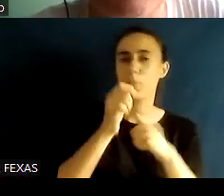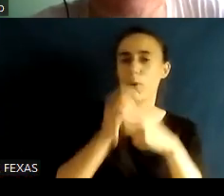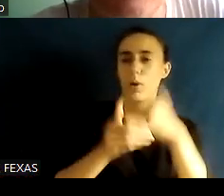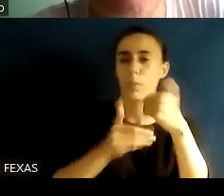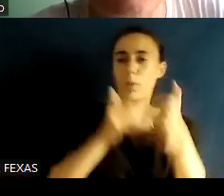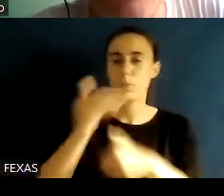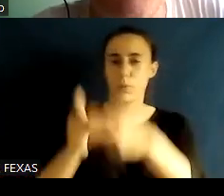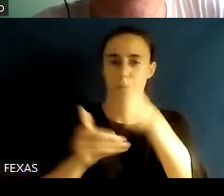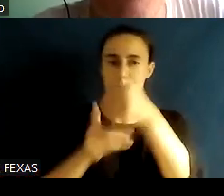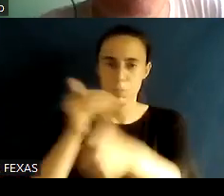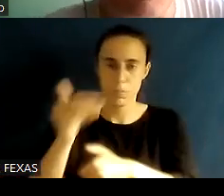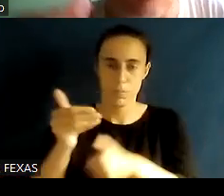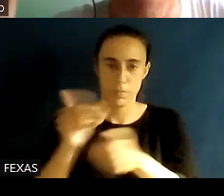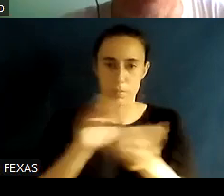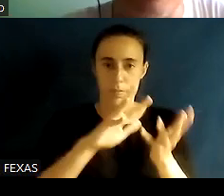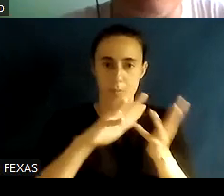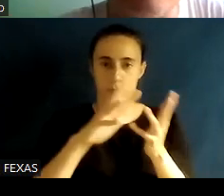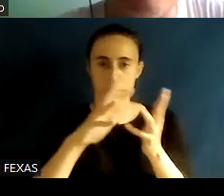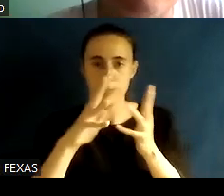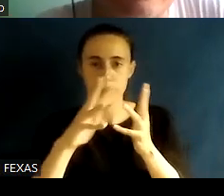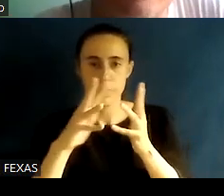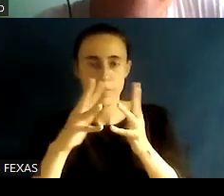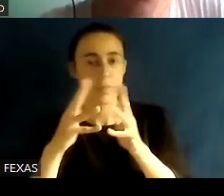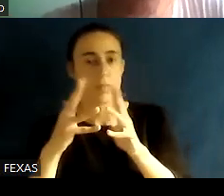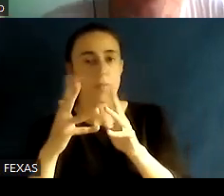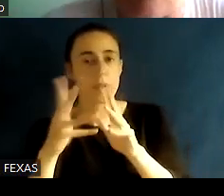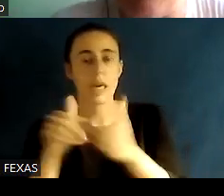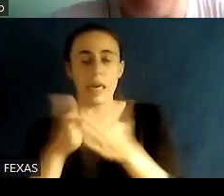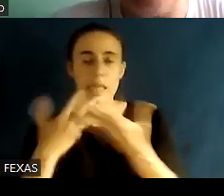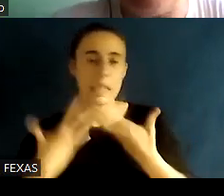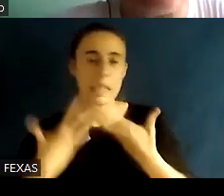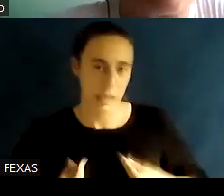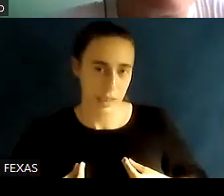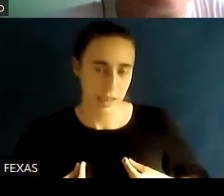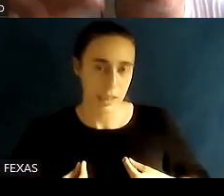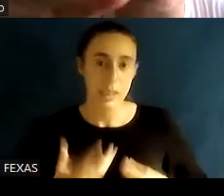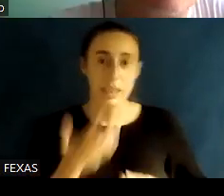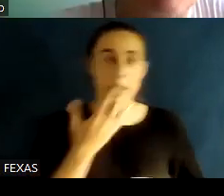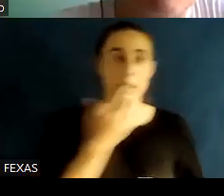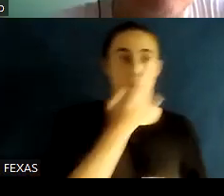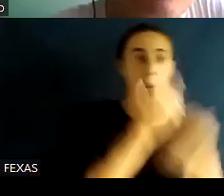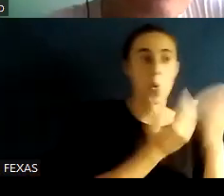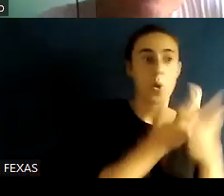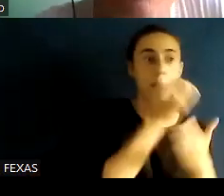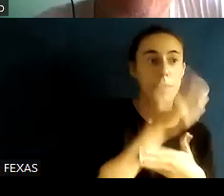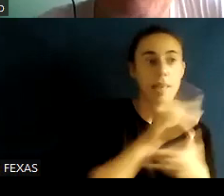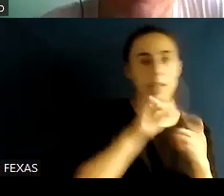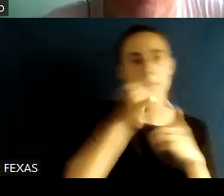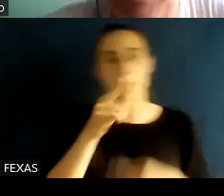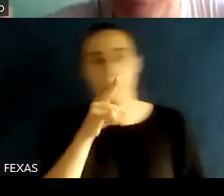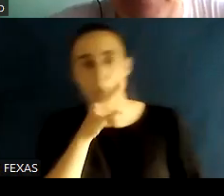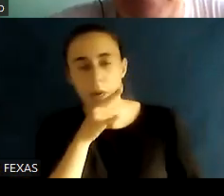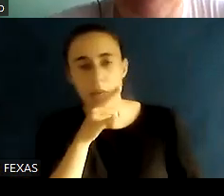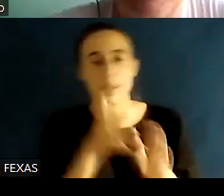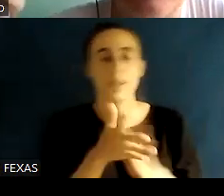paso del tiempo y que cada vez nos va sumiendo más en el desánimo. Si es algo de la noche a la mañana, de una semana para otra, hemos de pensar,